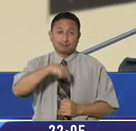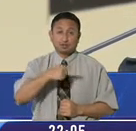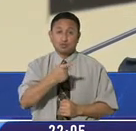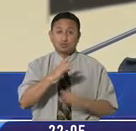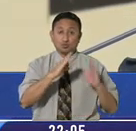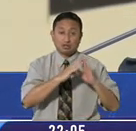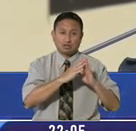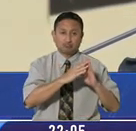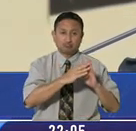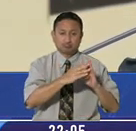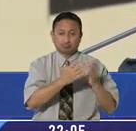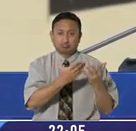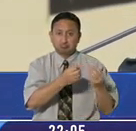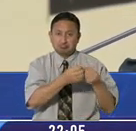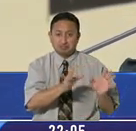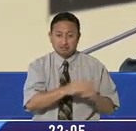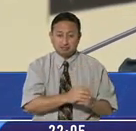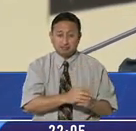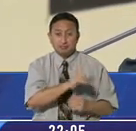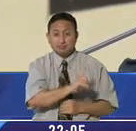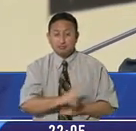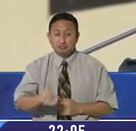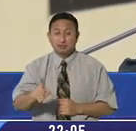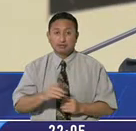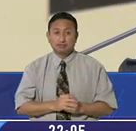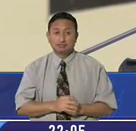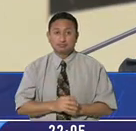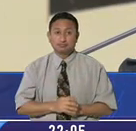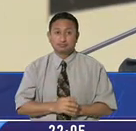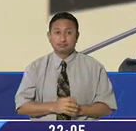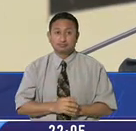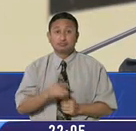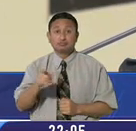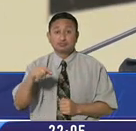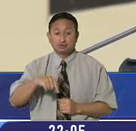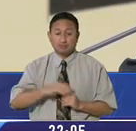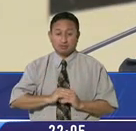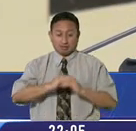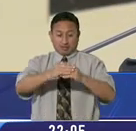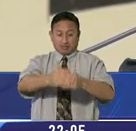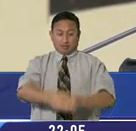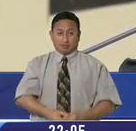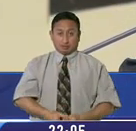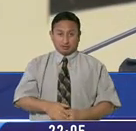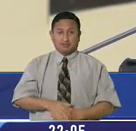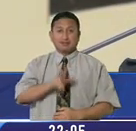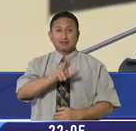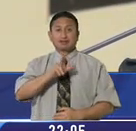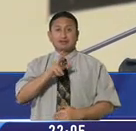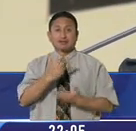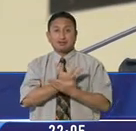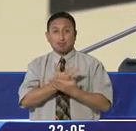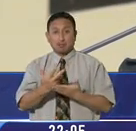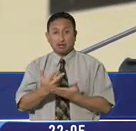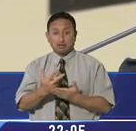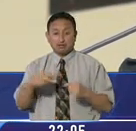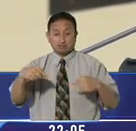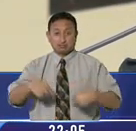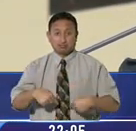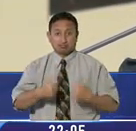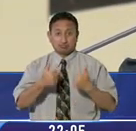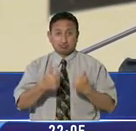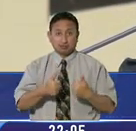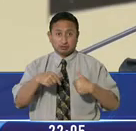por el aluvión, pero que ha tenido un niño de gestación de 33 semanas de gestación y ese niño